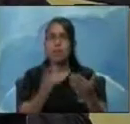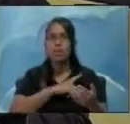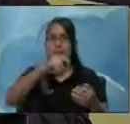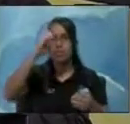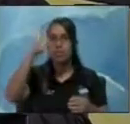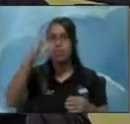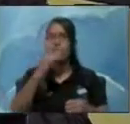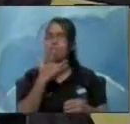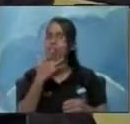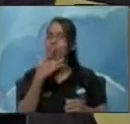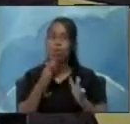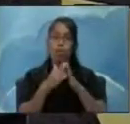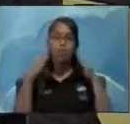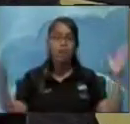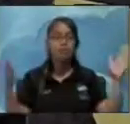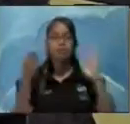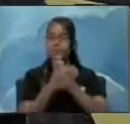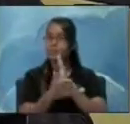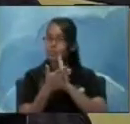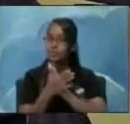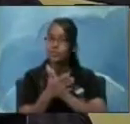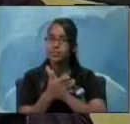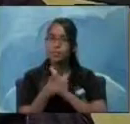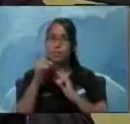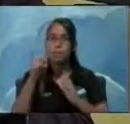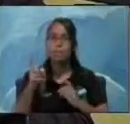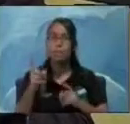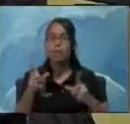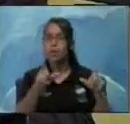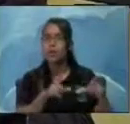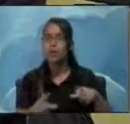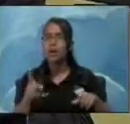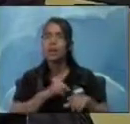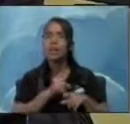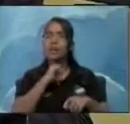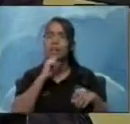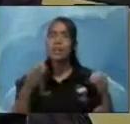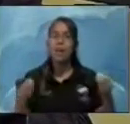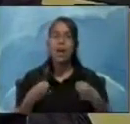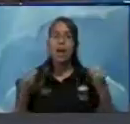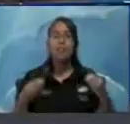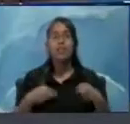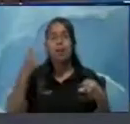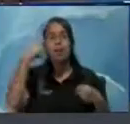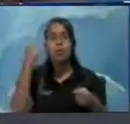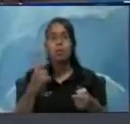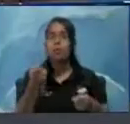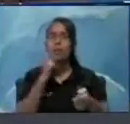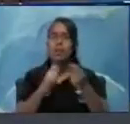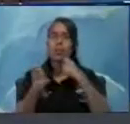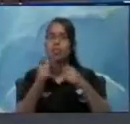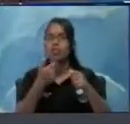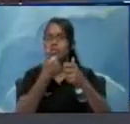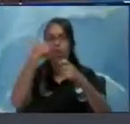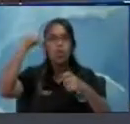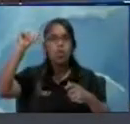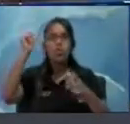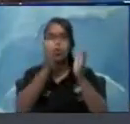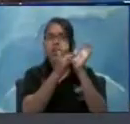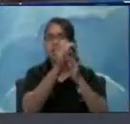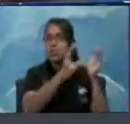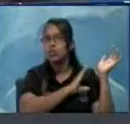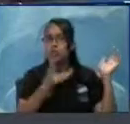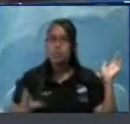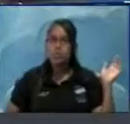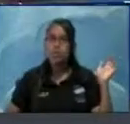algo grande sucede la la eh eh esa zona de Galilea era habitada por Pescadores sí Recuerda Jesucristo llamó a Pedro